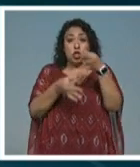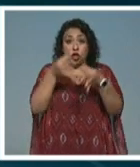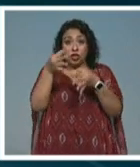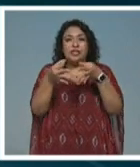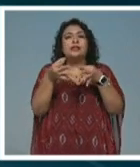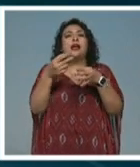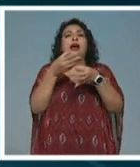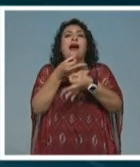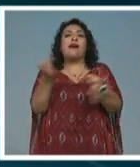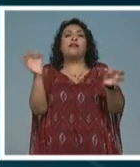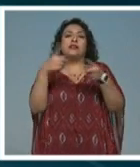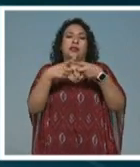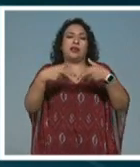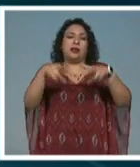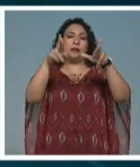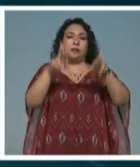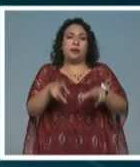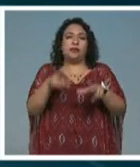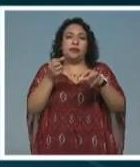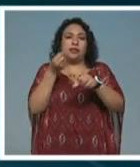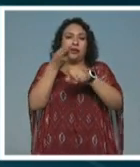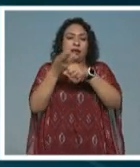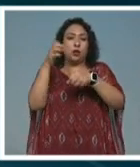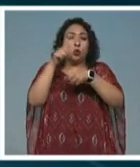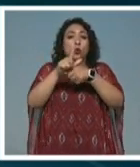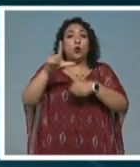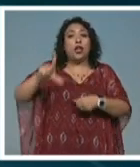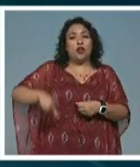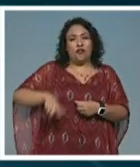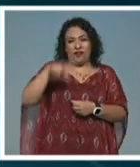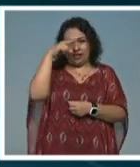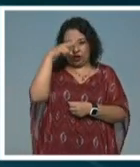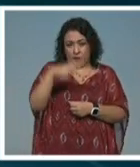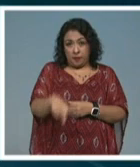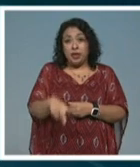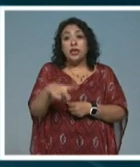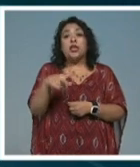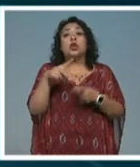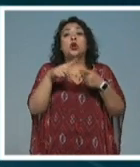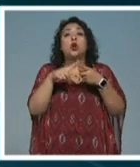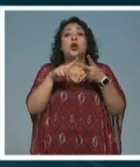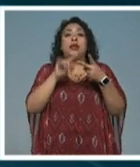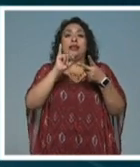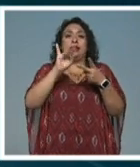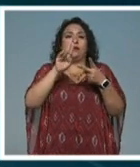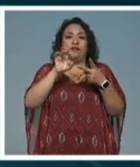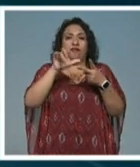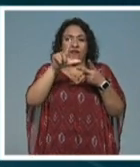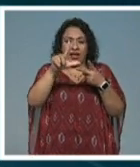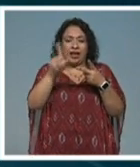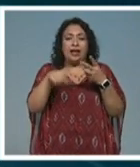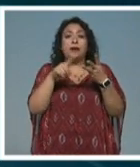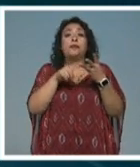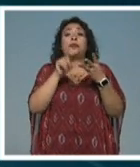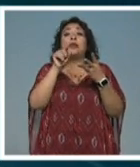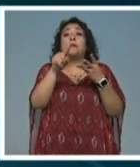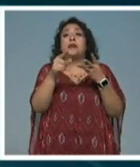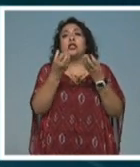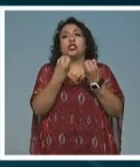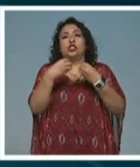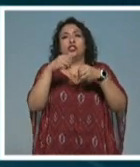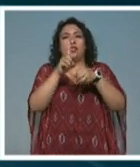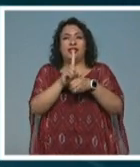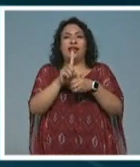la dieron a conocer representantes de la Secretaría de Cultura del Gobierno de México, del Instituto Nacional de Bellas Artes y Literatura y de la